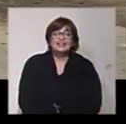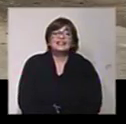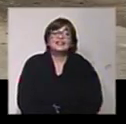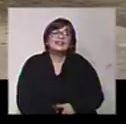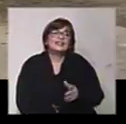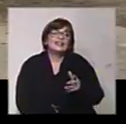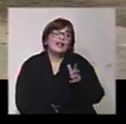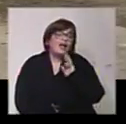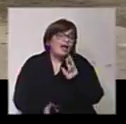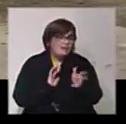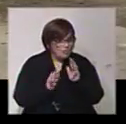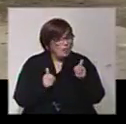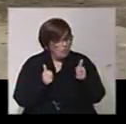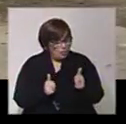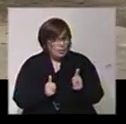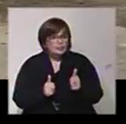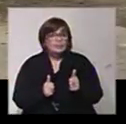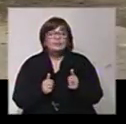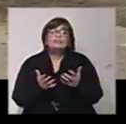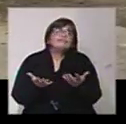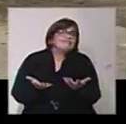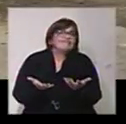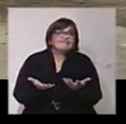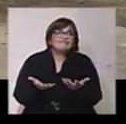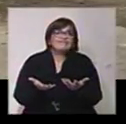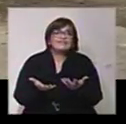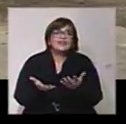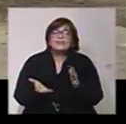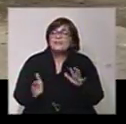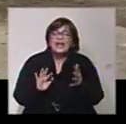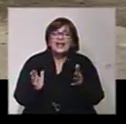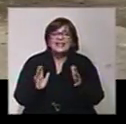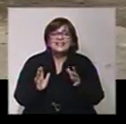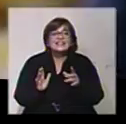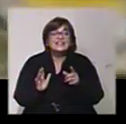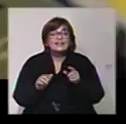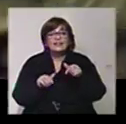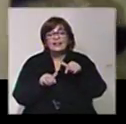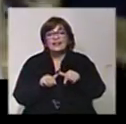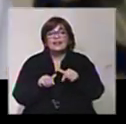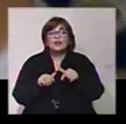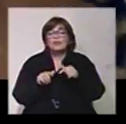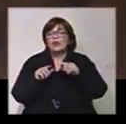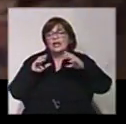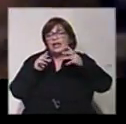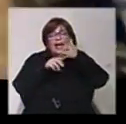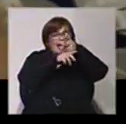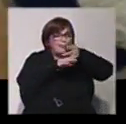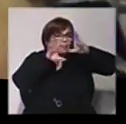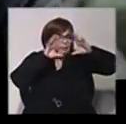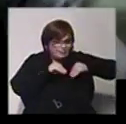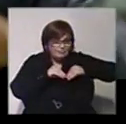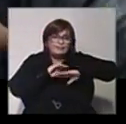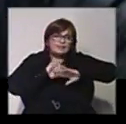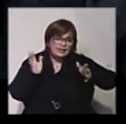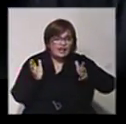Tuvimos una charla, estuvo buenísimo. Así fue como que pareciera que se hubiesen apagado las cámaras, ¿no? Y hubo una